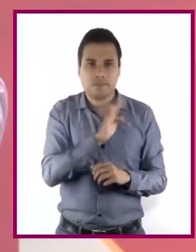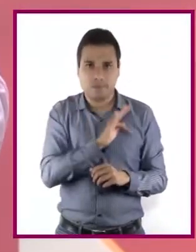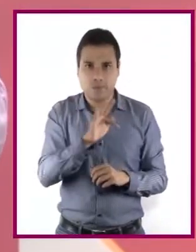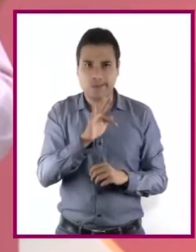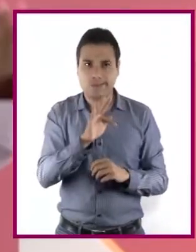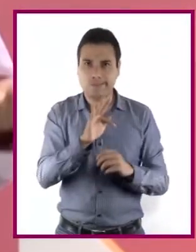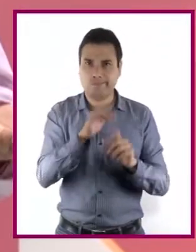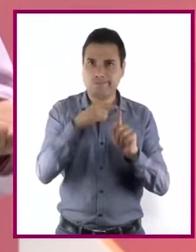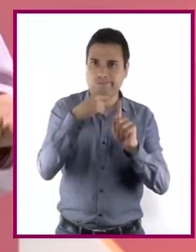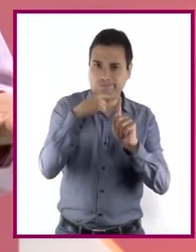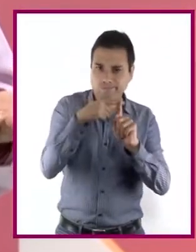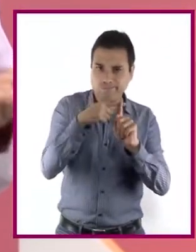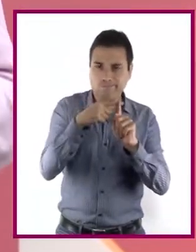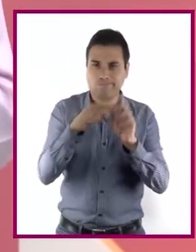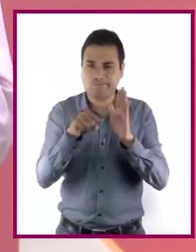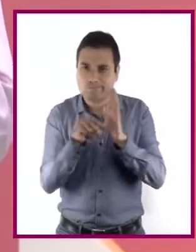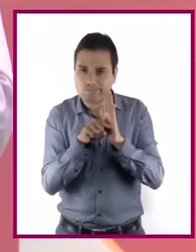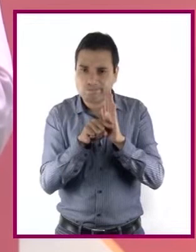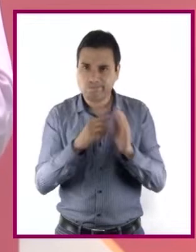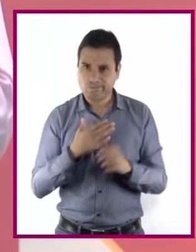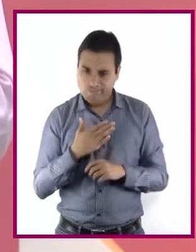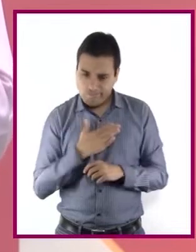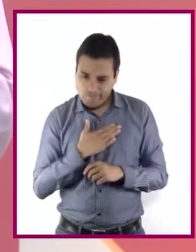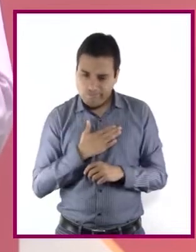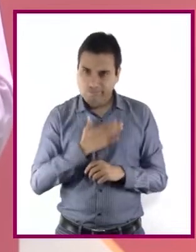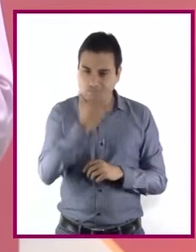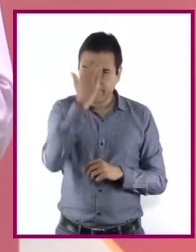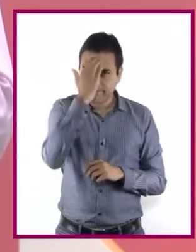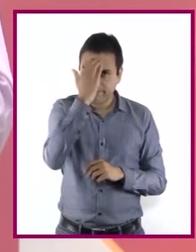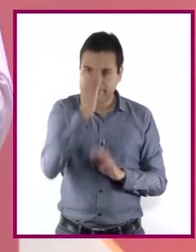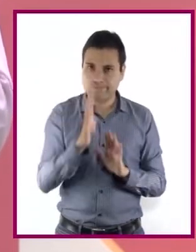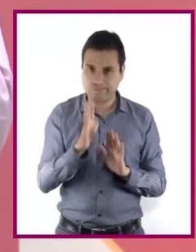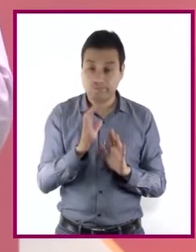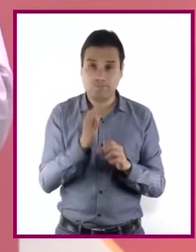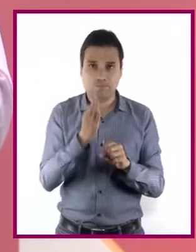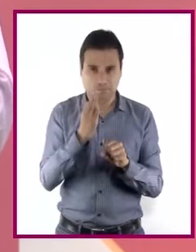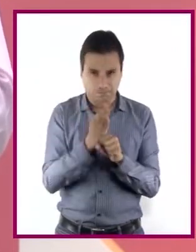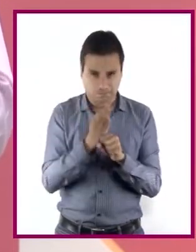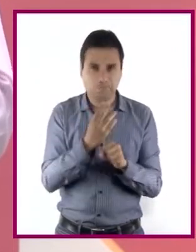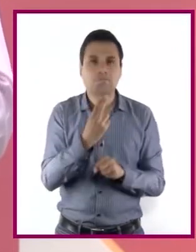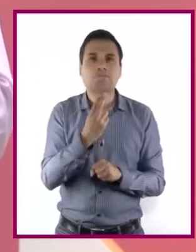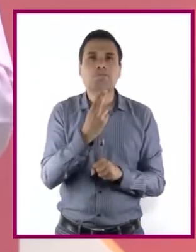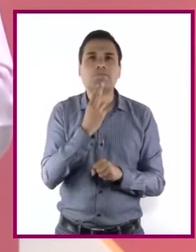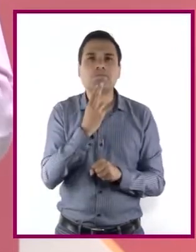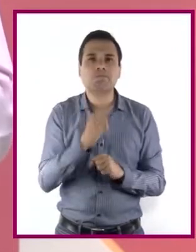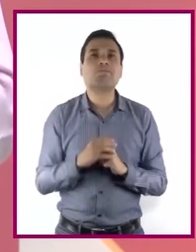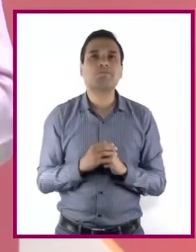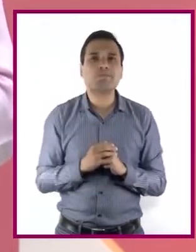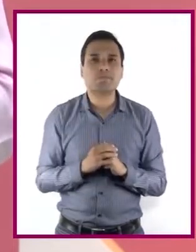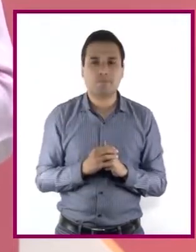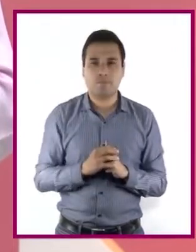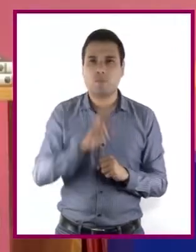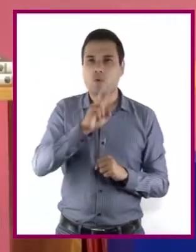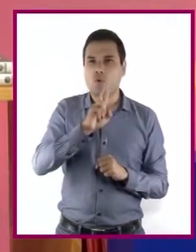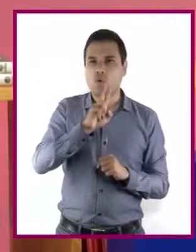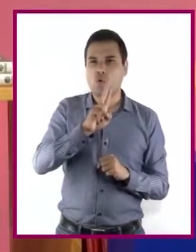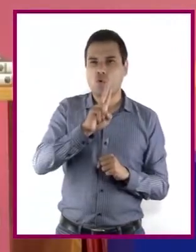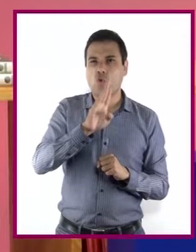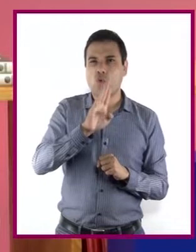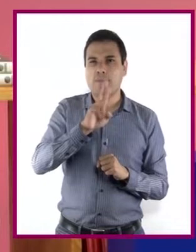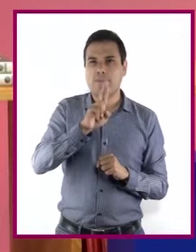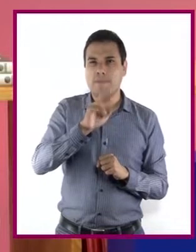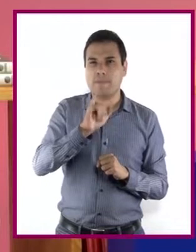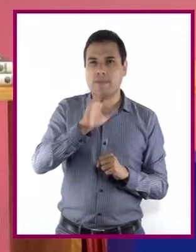nuestras fortalezas y debilidades. Para esta sesión, nos apoyaremos en un instrumento conocido como rúbrica o matriz de